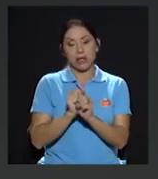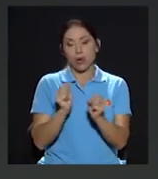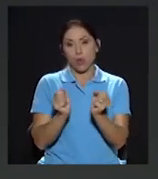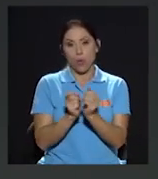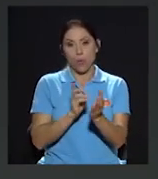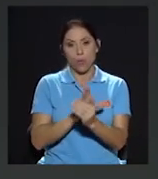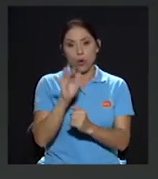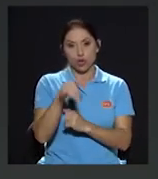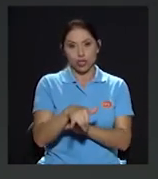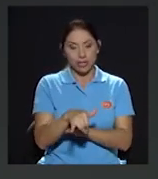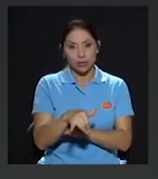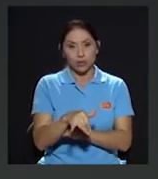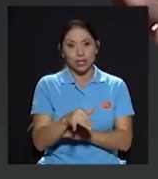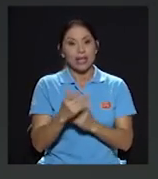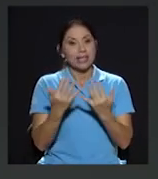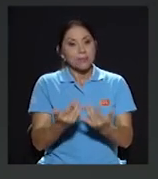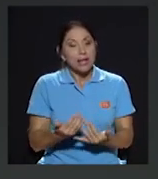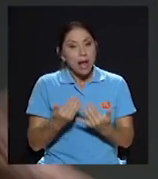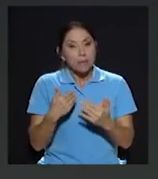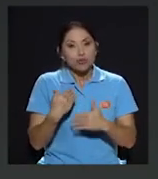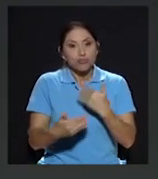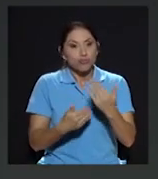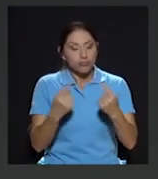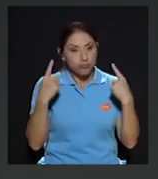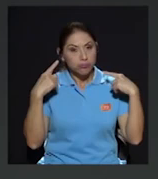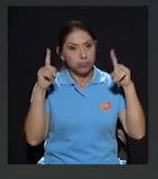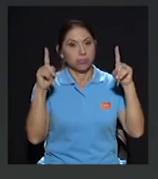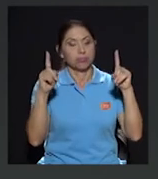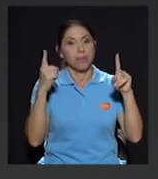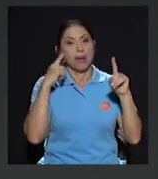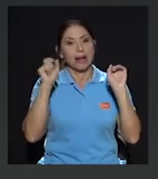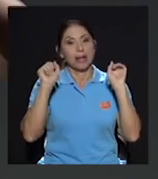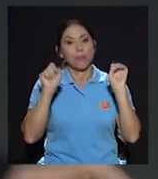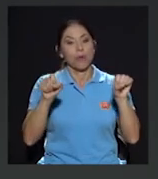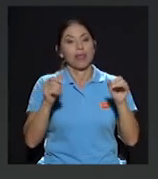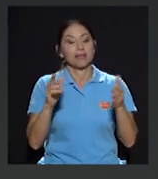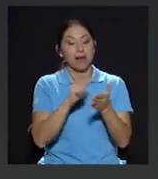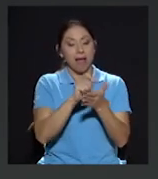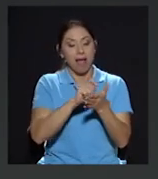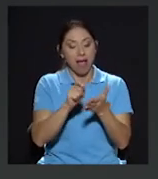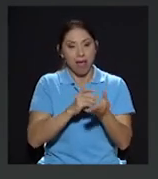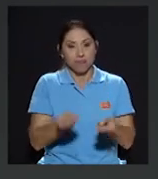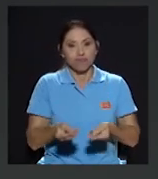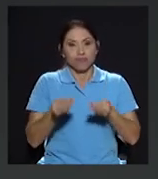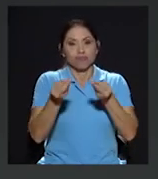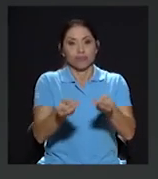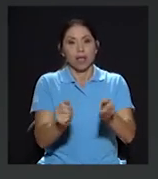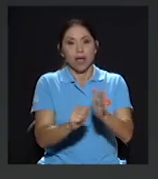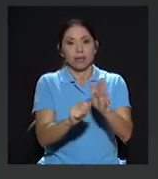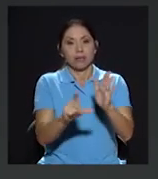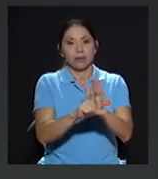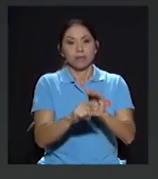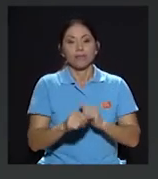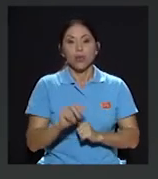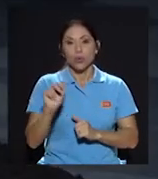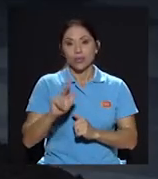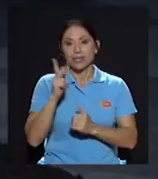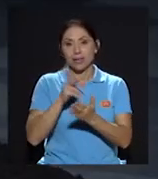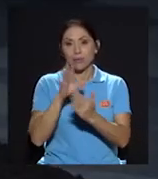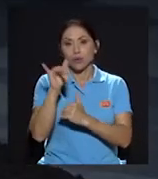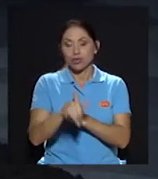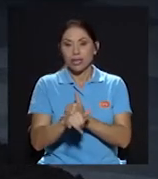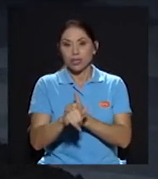esperamos pues madurar los para que puedan llegar al congreso un tercer proyecto tiene que ver con resolución